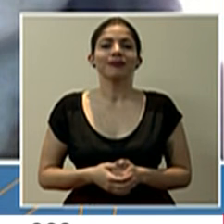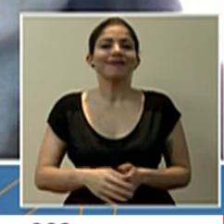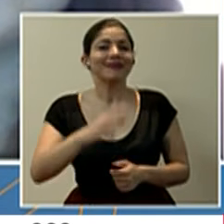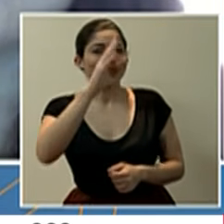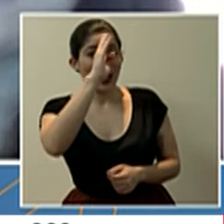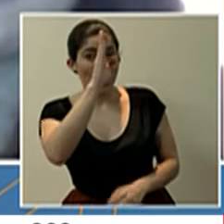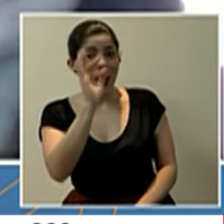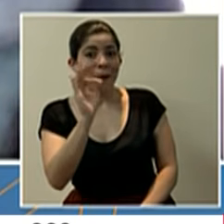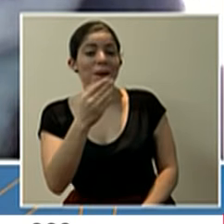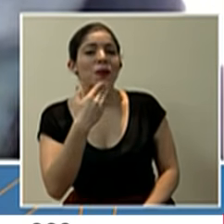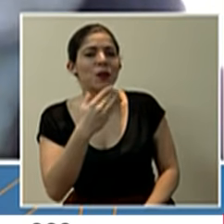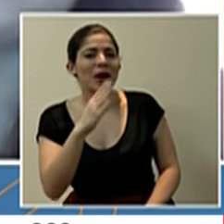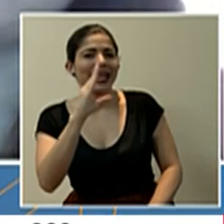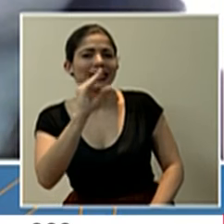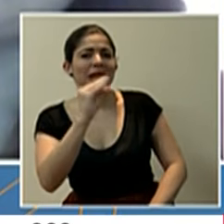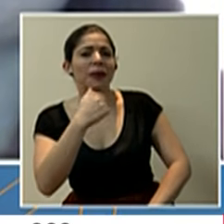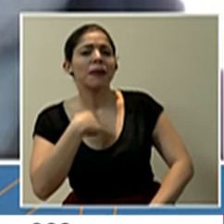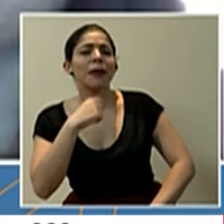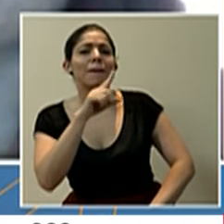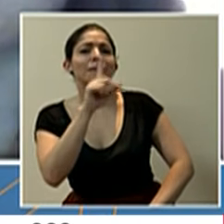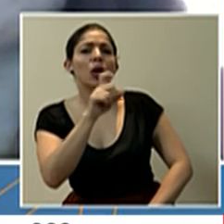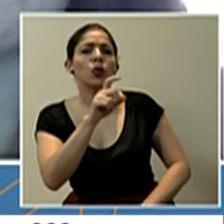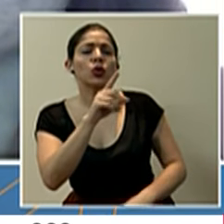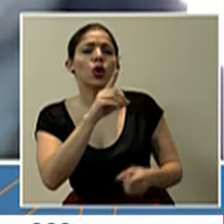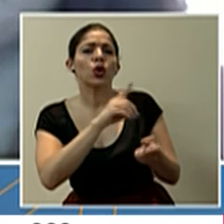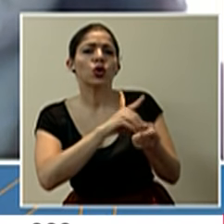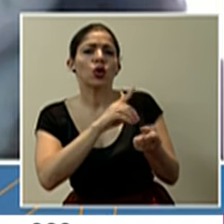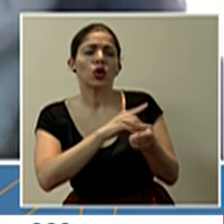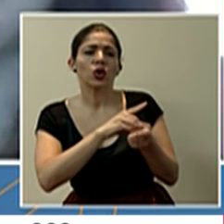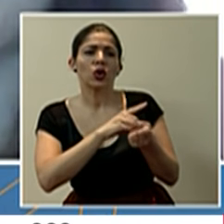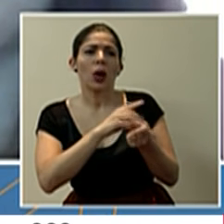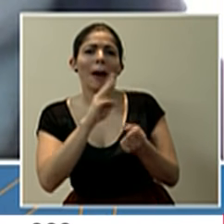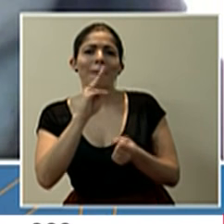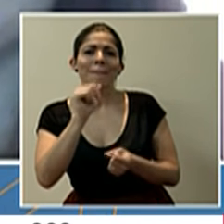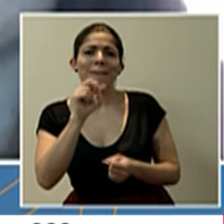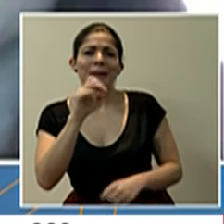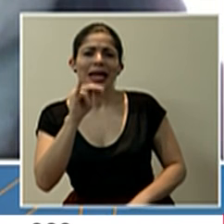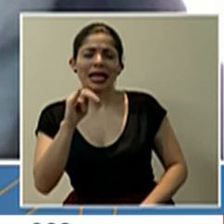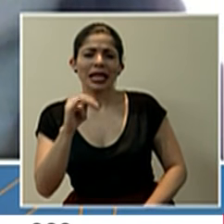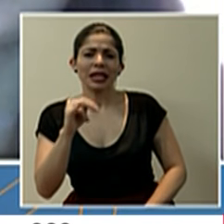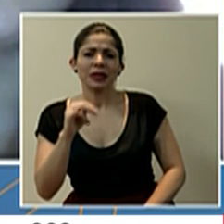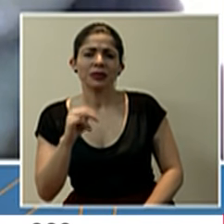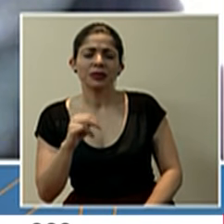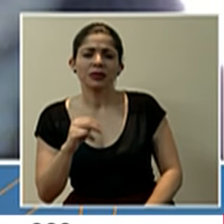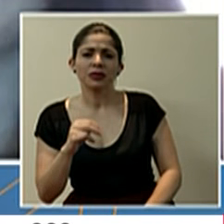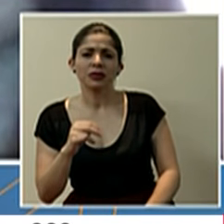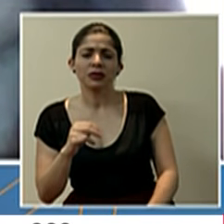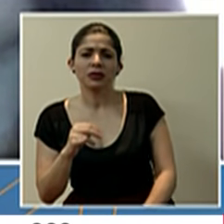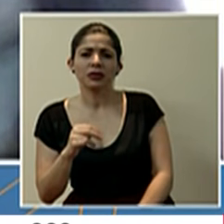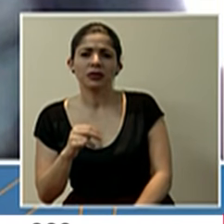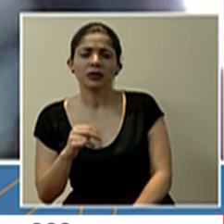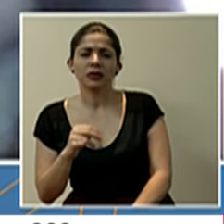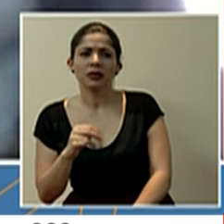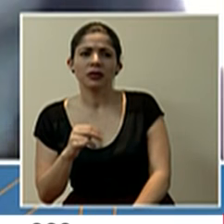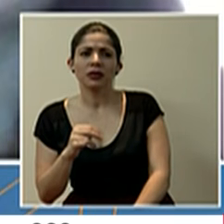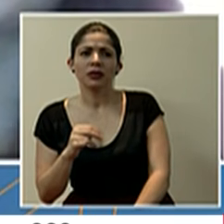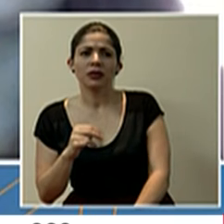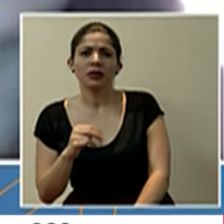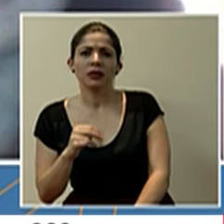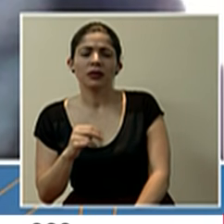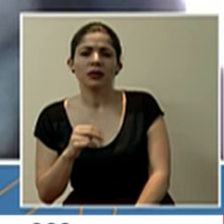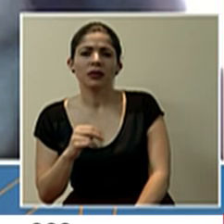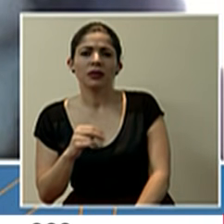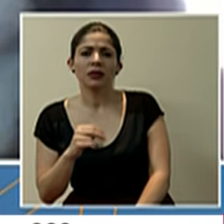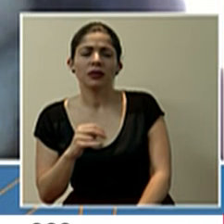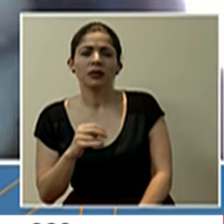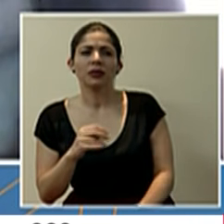Hola, ¿qué tal? Muy buenas tardes. Mi pregunta es para el doctor Marín. De acuerdo a la información que nos ha suministrado el Ministerio de Salud, un